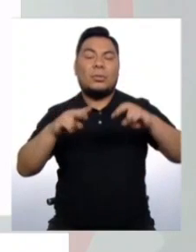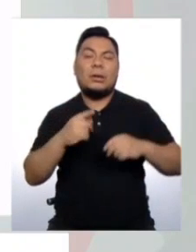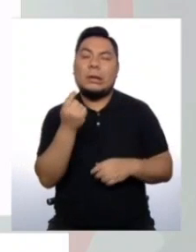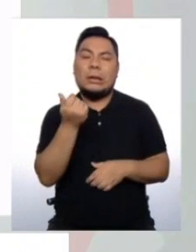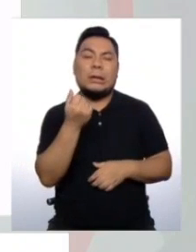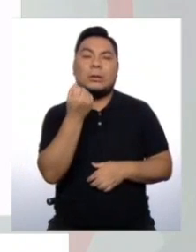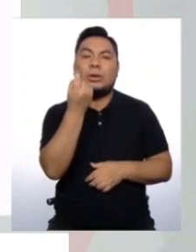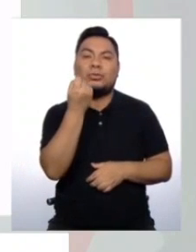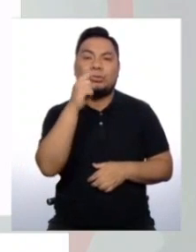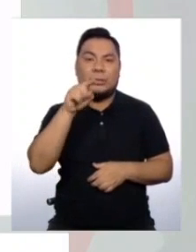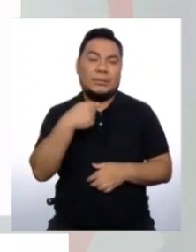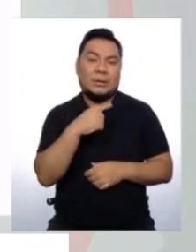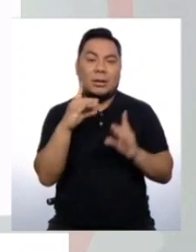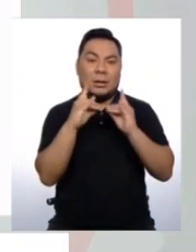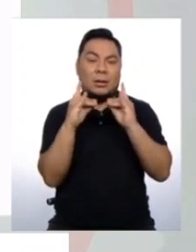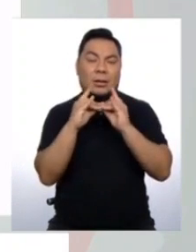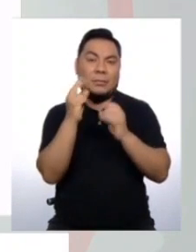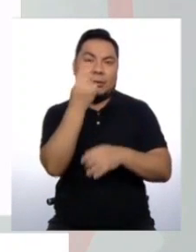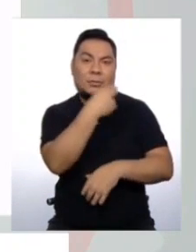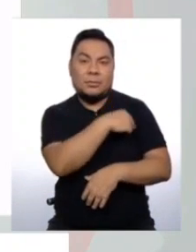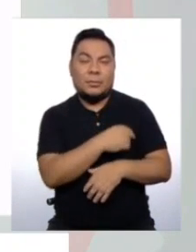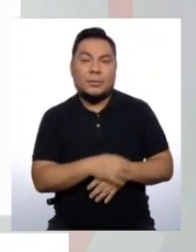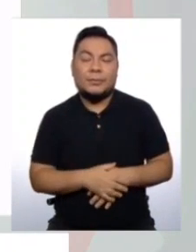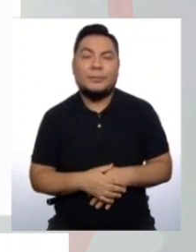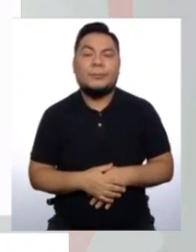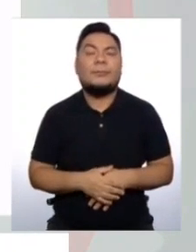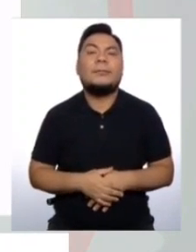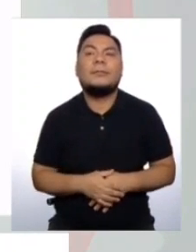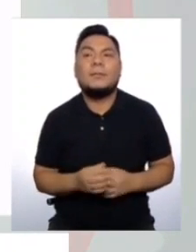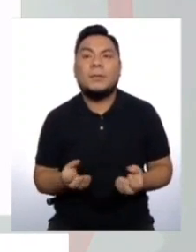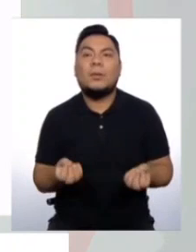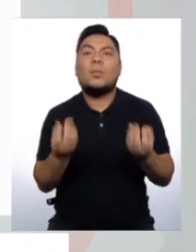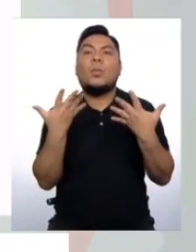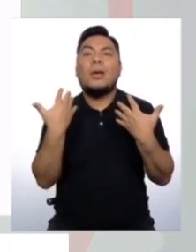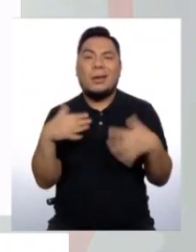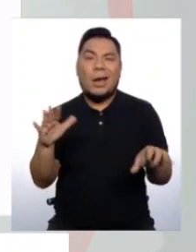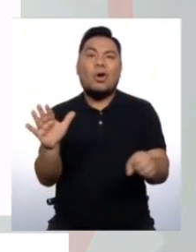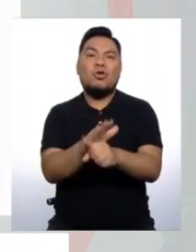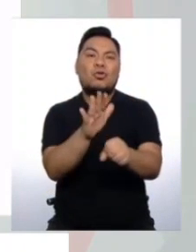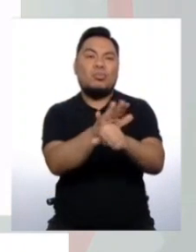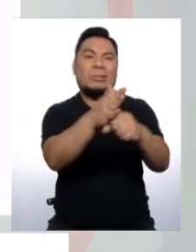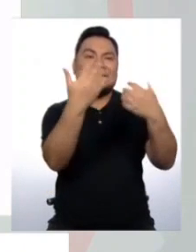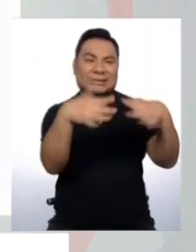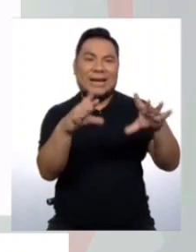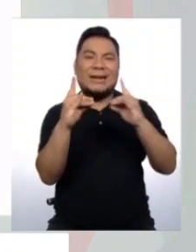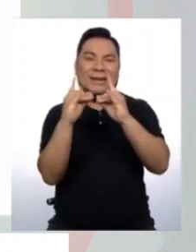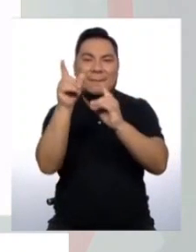casi 11.000 camas hospitalarias. ¿Cuántas están ocupadas actualmente?